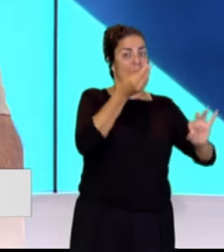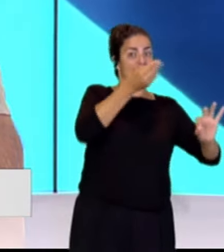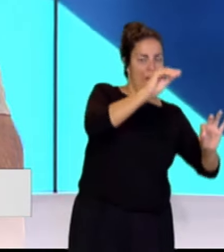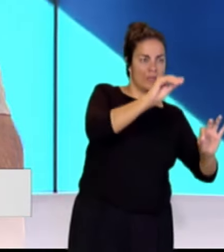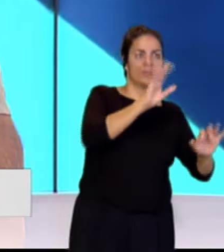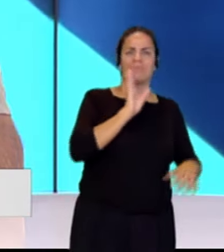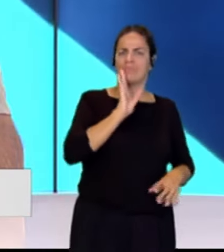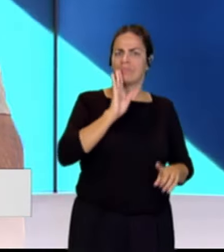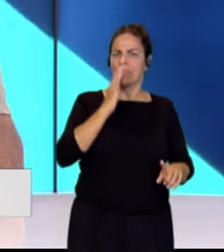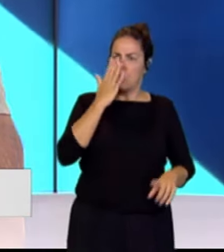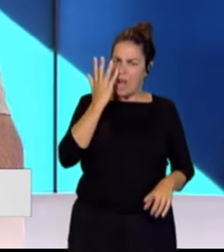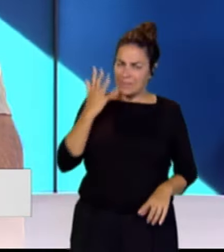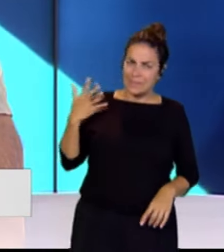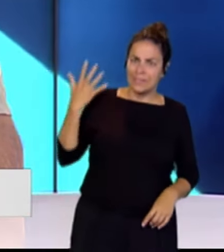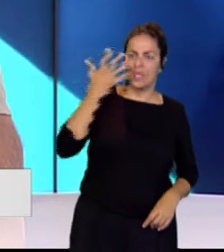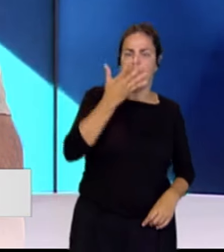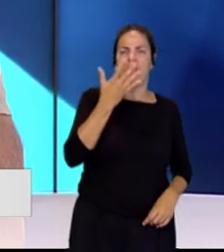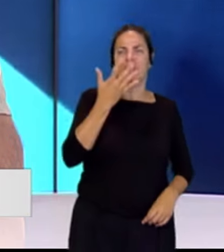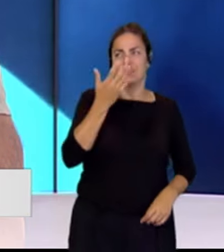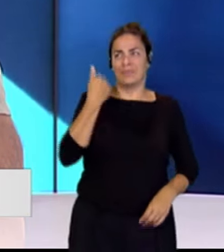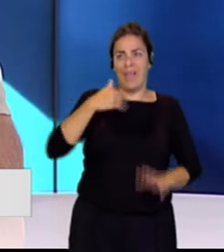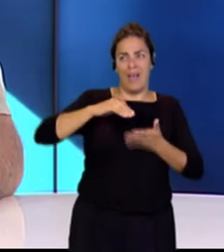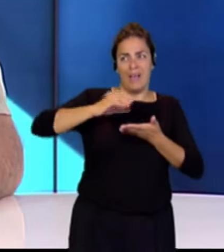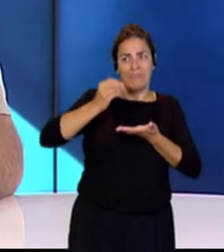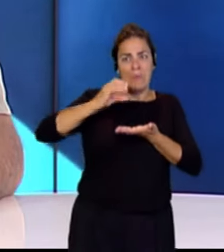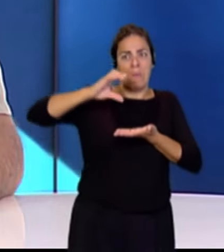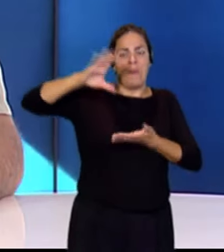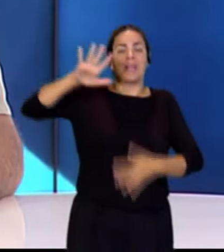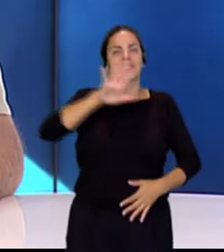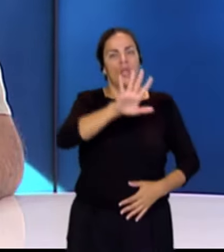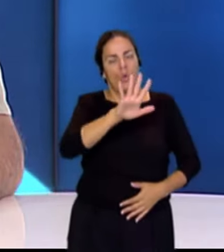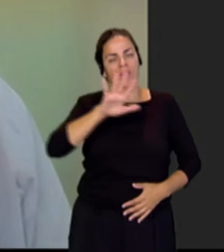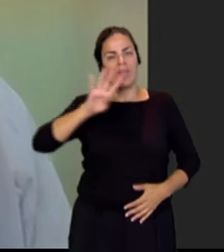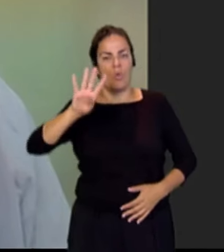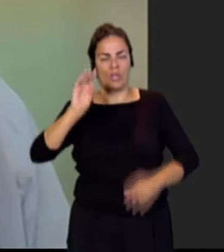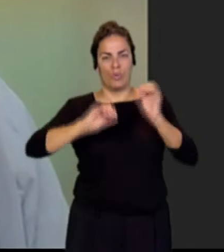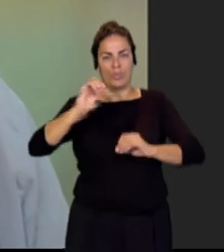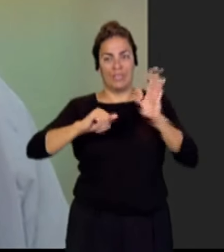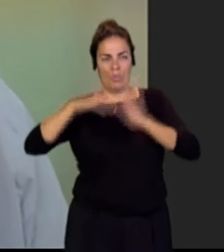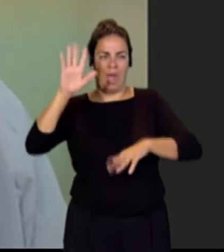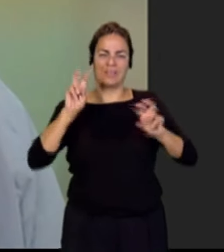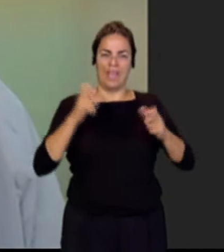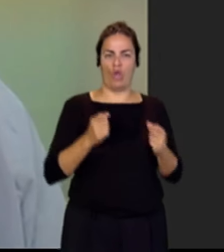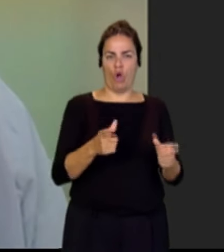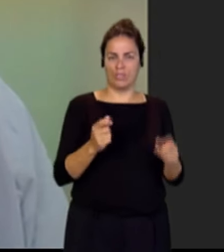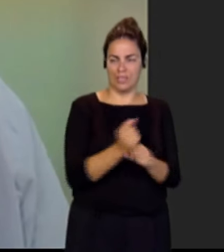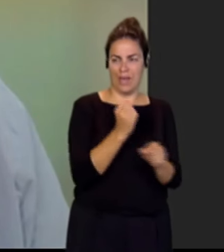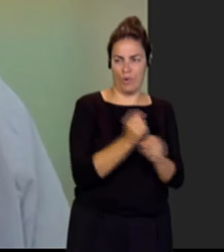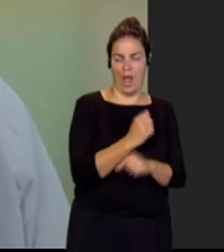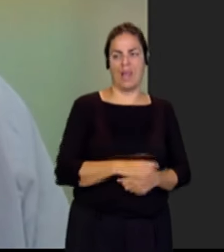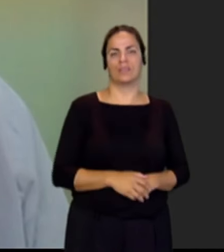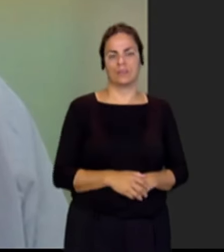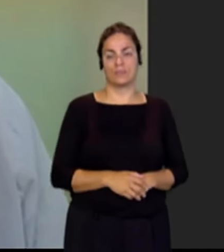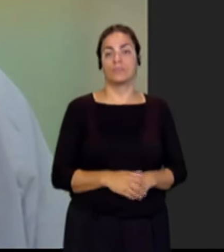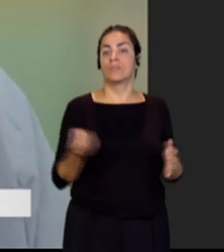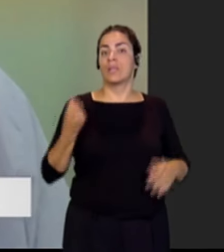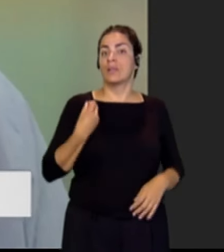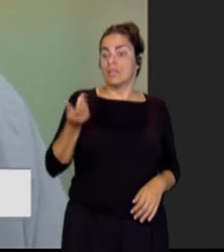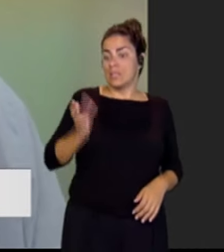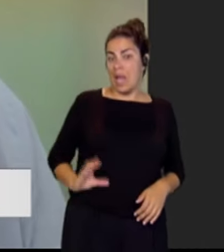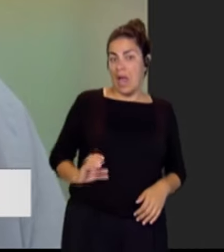5 años asumiendo más de un 54 por de subida de nuestros costes laborales la cidad salarial será de